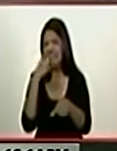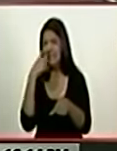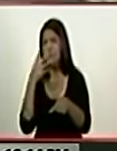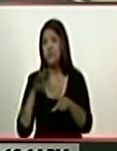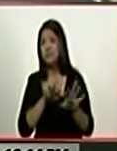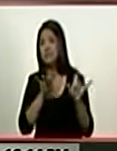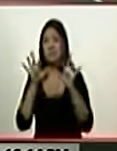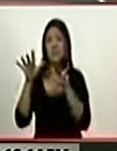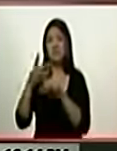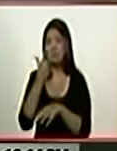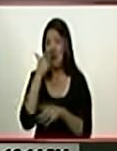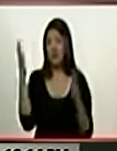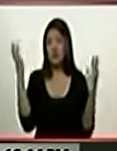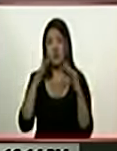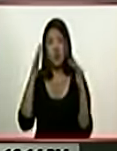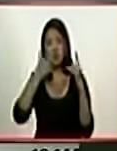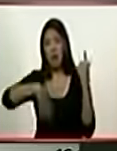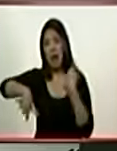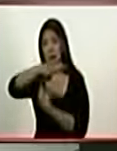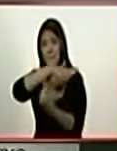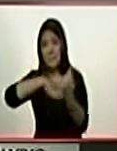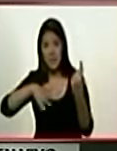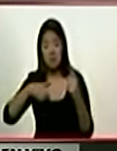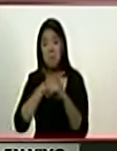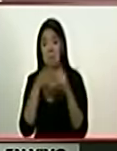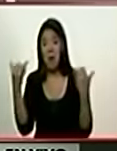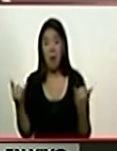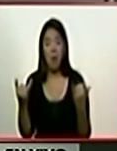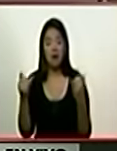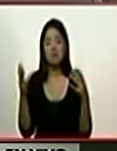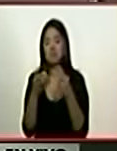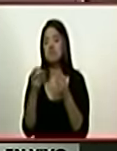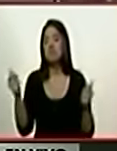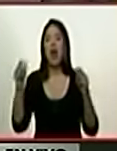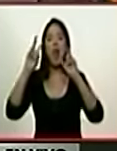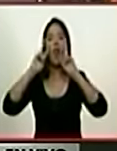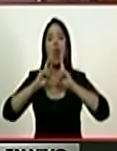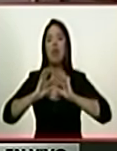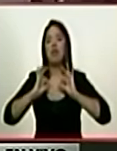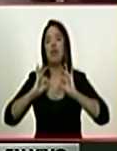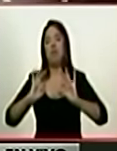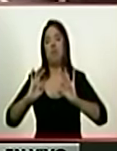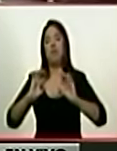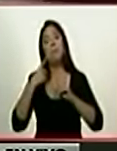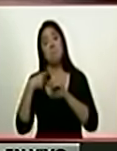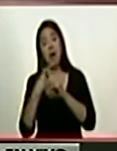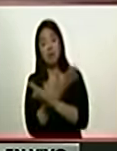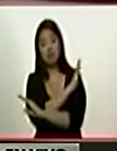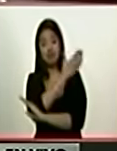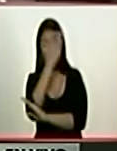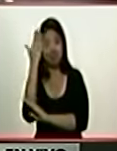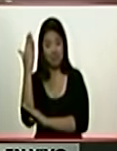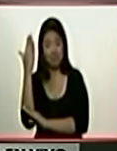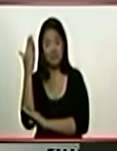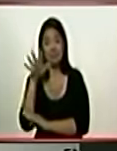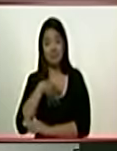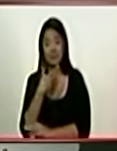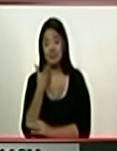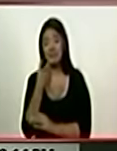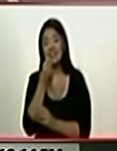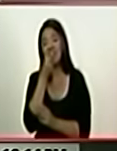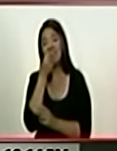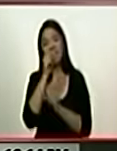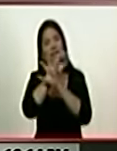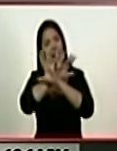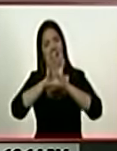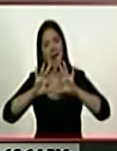de carbono al medio ambiente, ya eso no sucederá. Y por si fuera poco, vamos a arborizar para seguir, bueno, reverdeciendo las principales